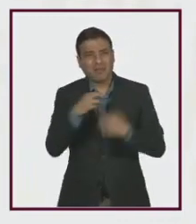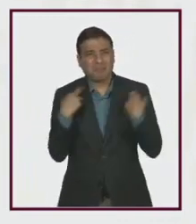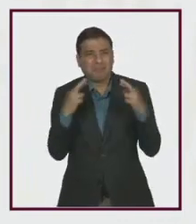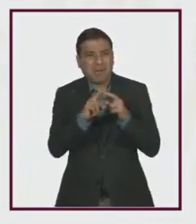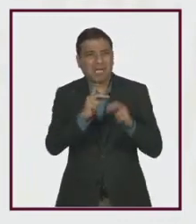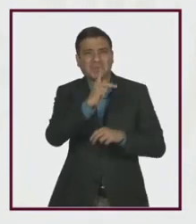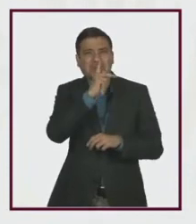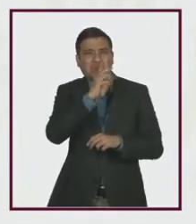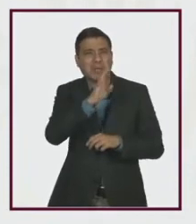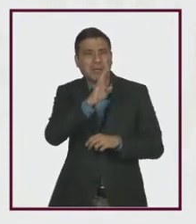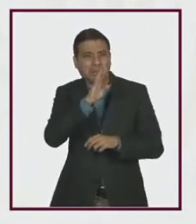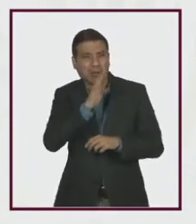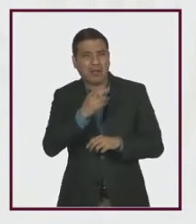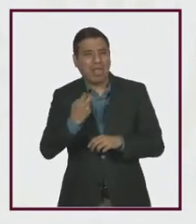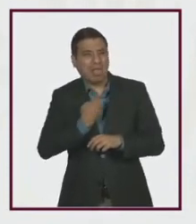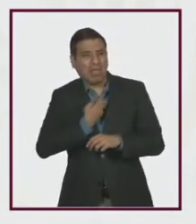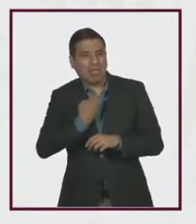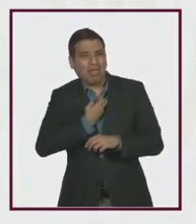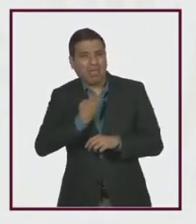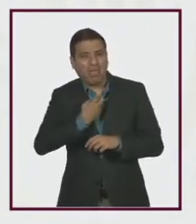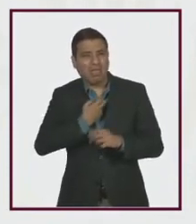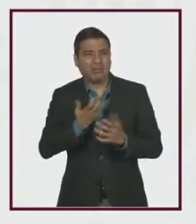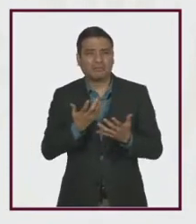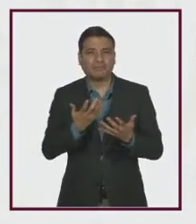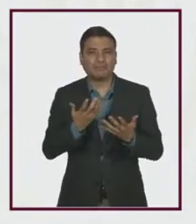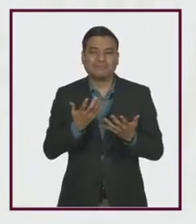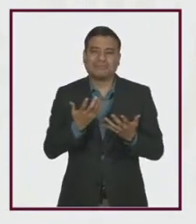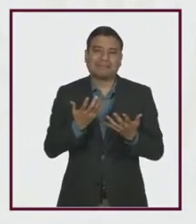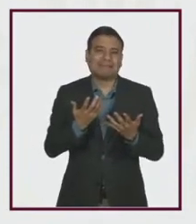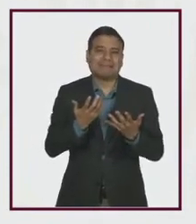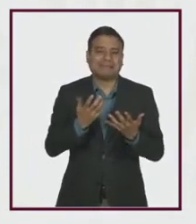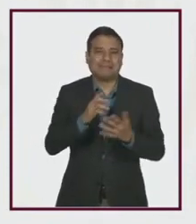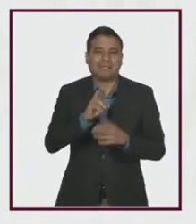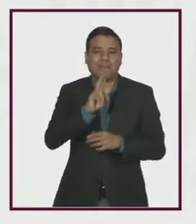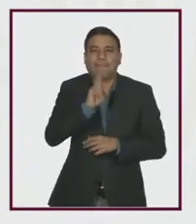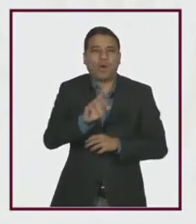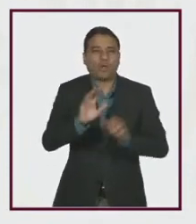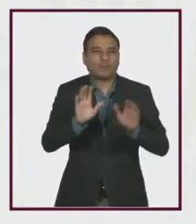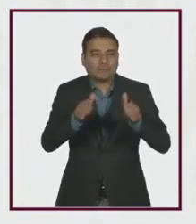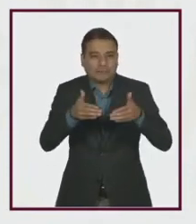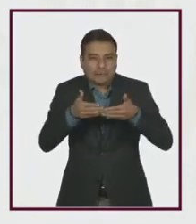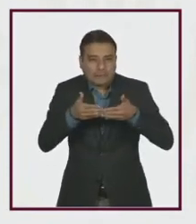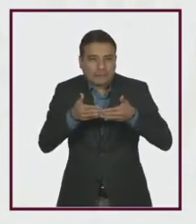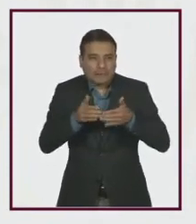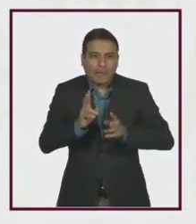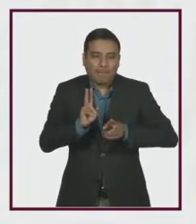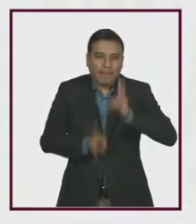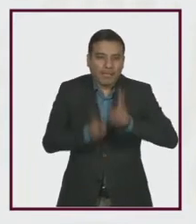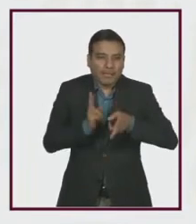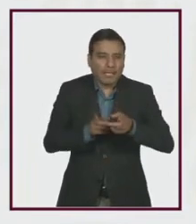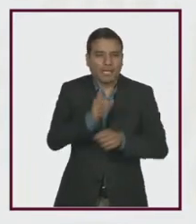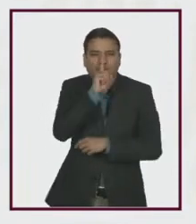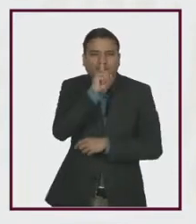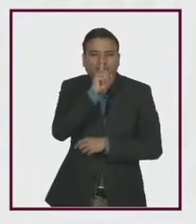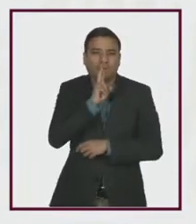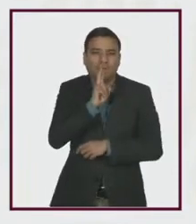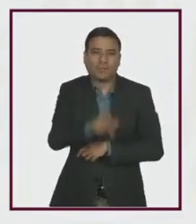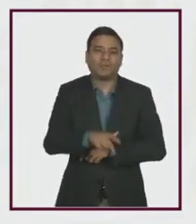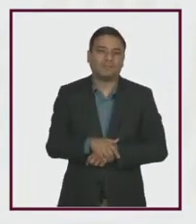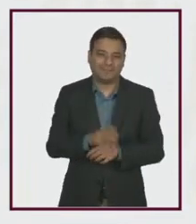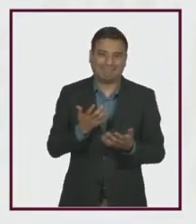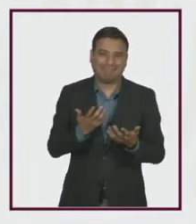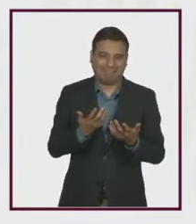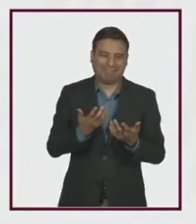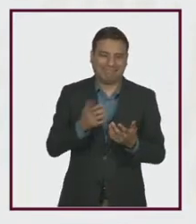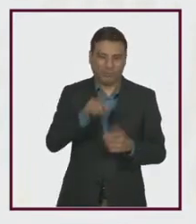por los adultos, pues eso hace que pues no se abran como tal. Y entonces muchas veces